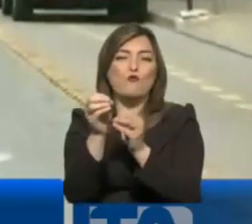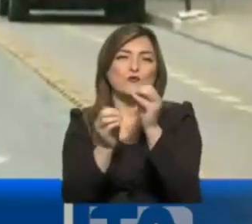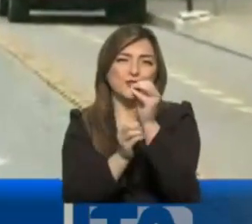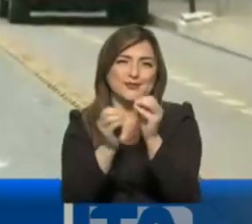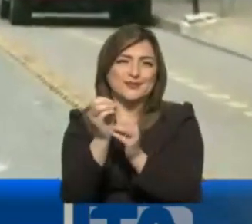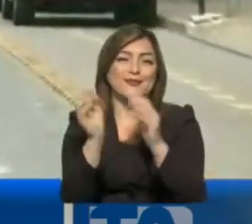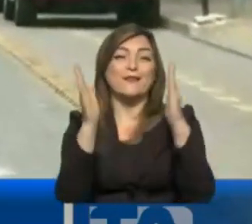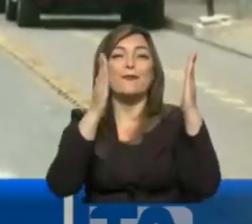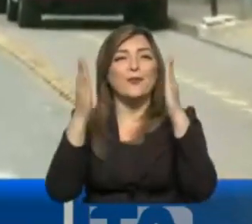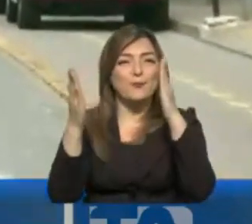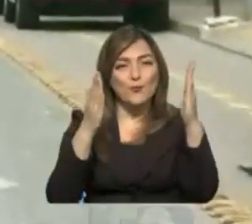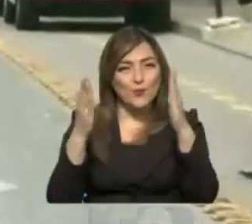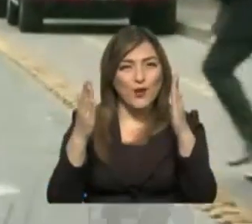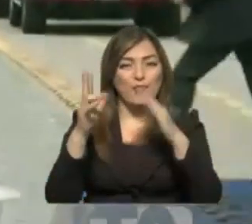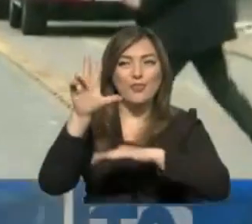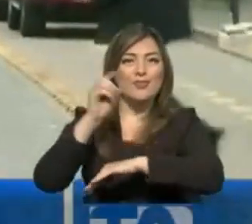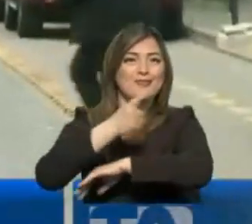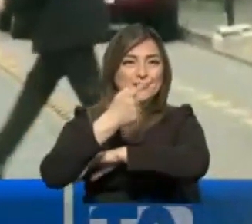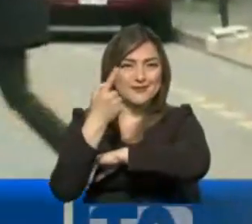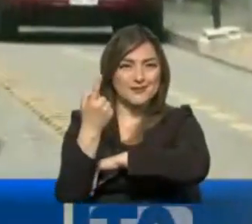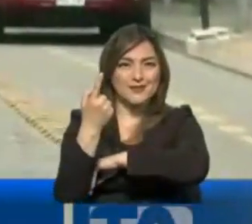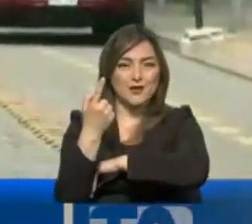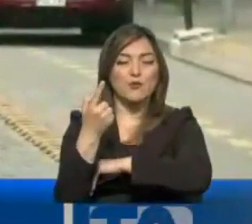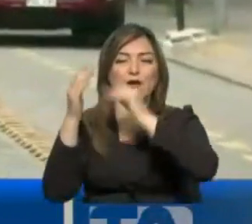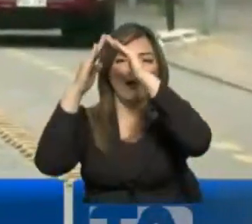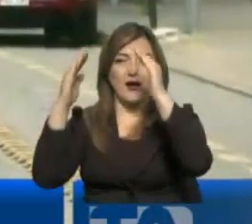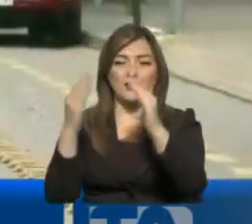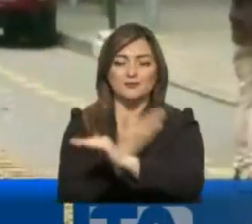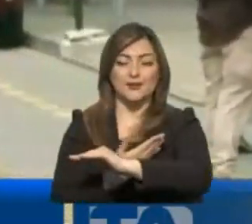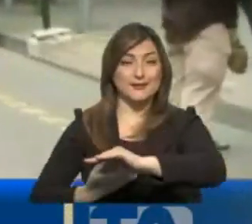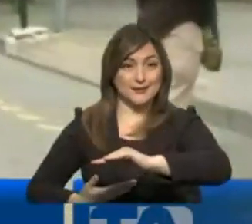días hasta que se efectúen algunas adecuaciones en el Palacio de